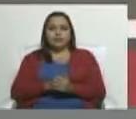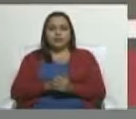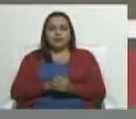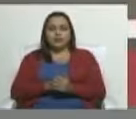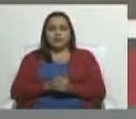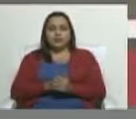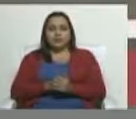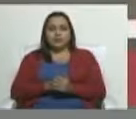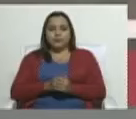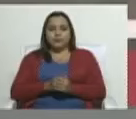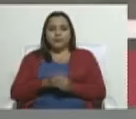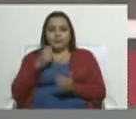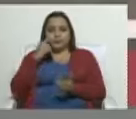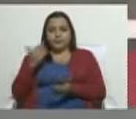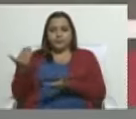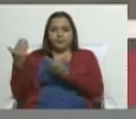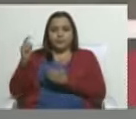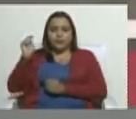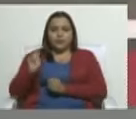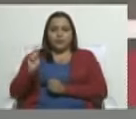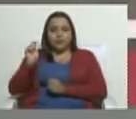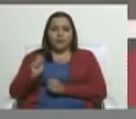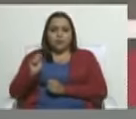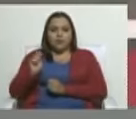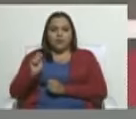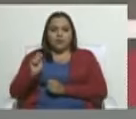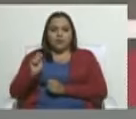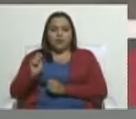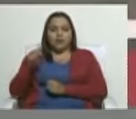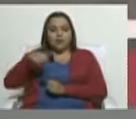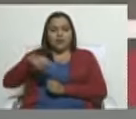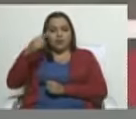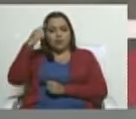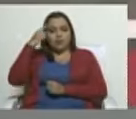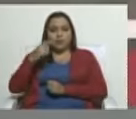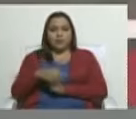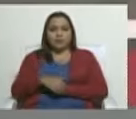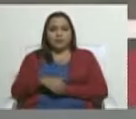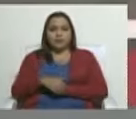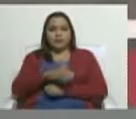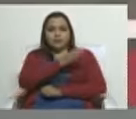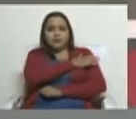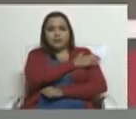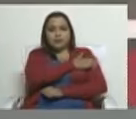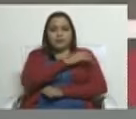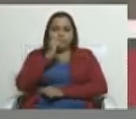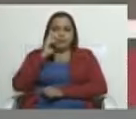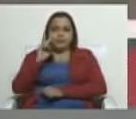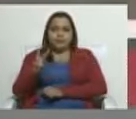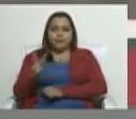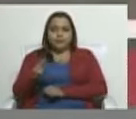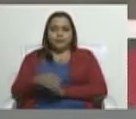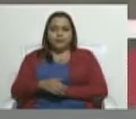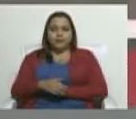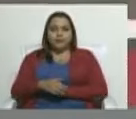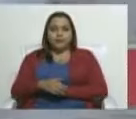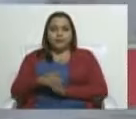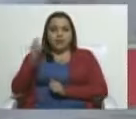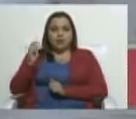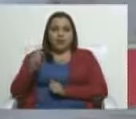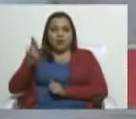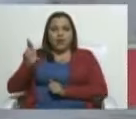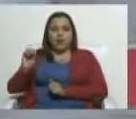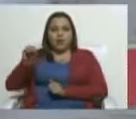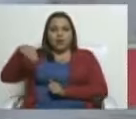estábamos escuchando, un diputado de la oposición en esta sesión del día de hoy. Le recordamos que tenemos a Juan Eduardo Romero,